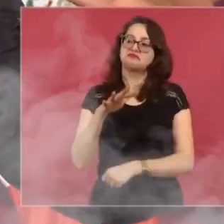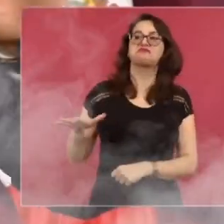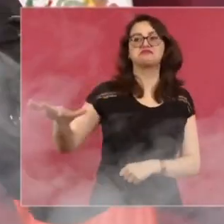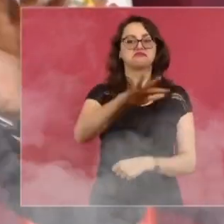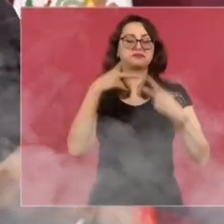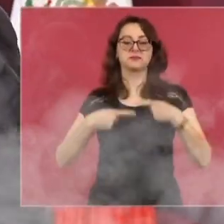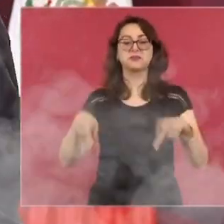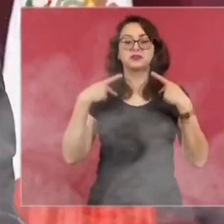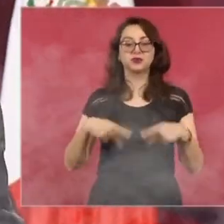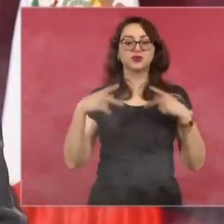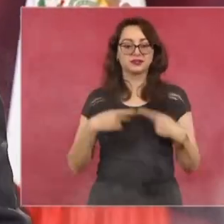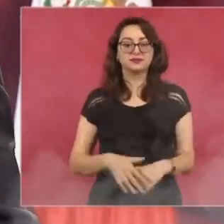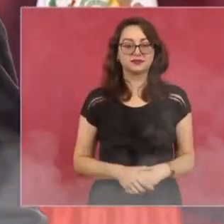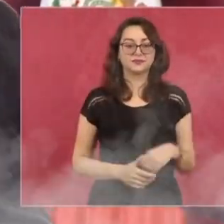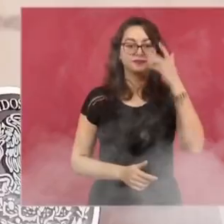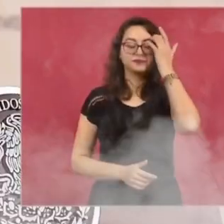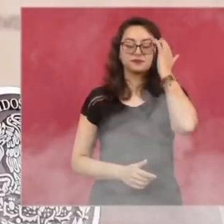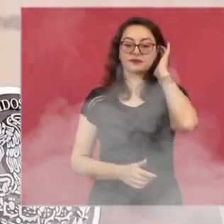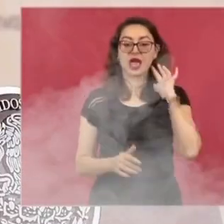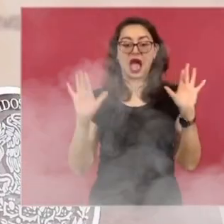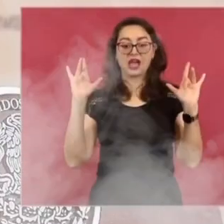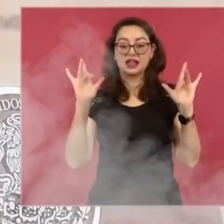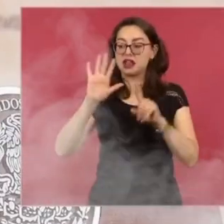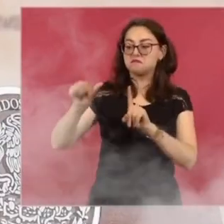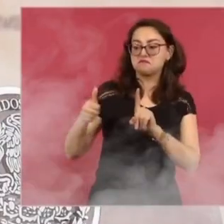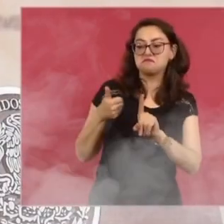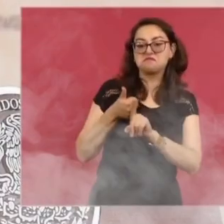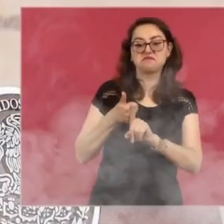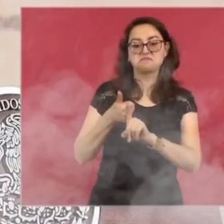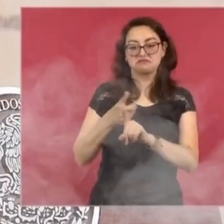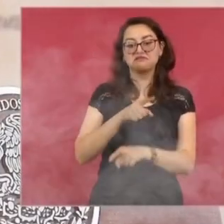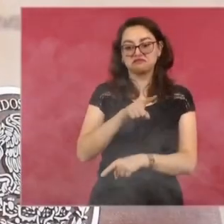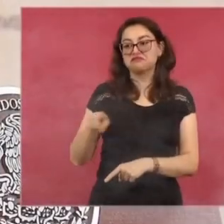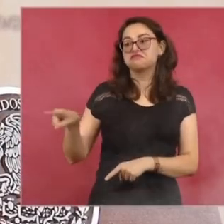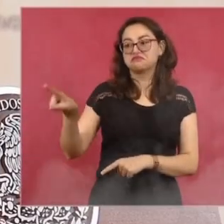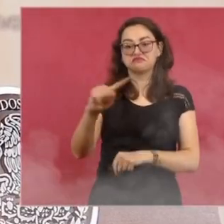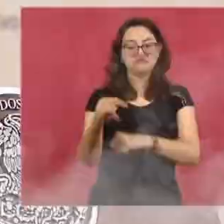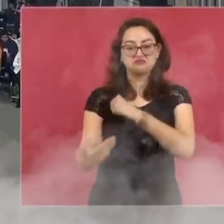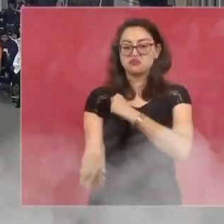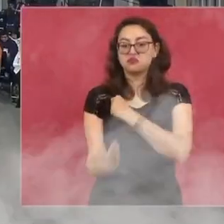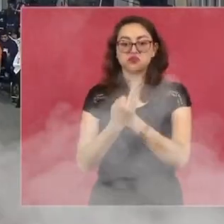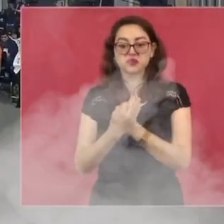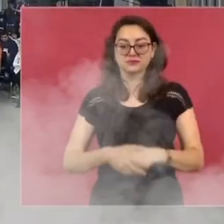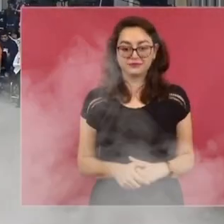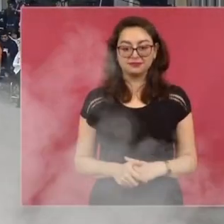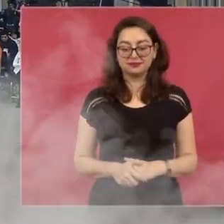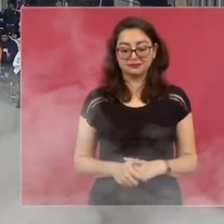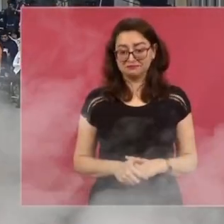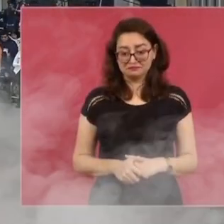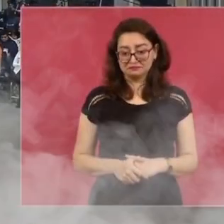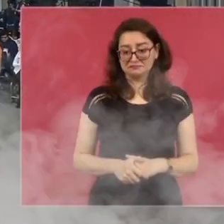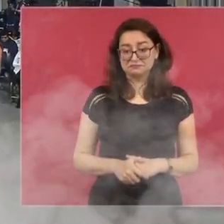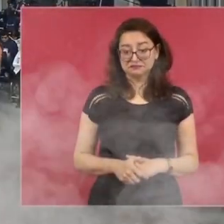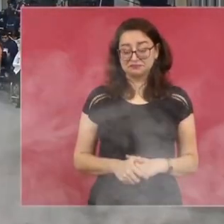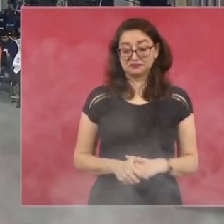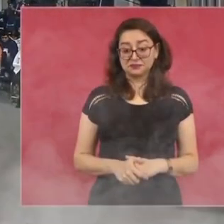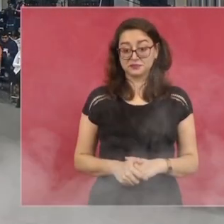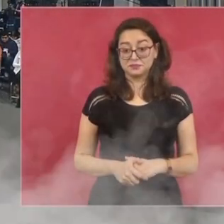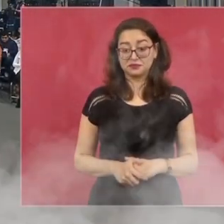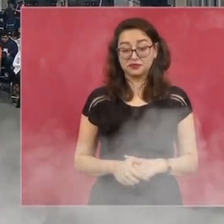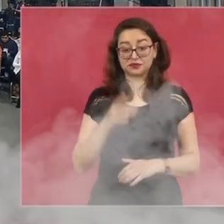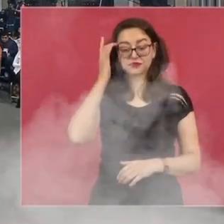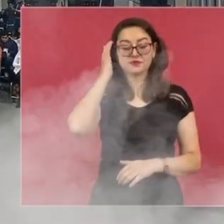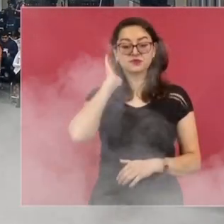blindaje. Es como el ángel de la guarda, el pueblo. ¿El pueblo va a brindar las elecciones entonces? Sí, es que no depende, imagínense,